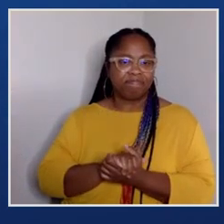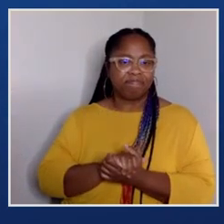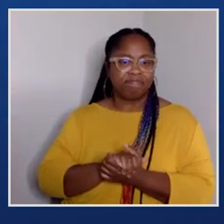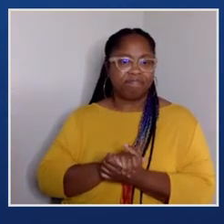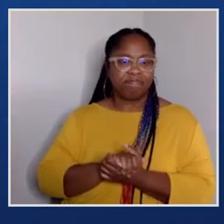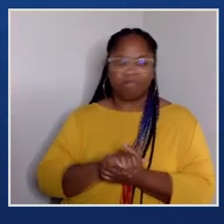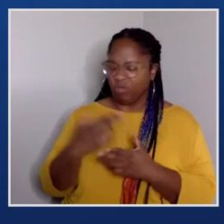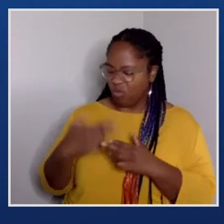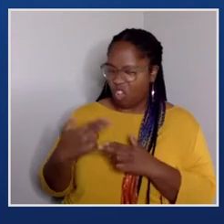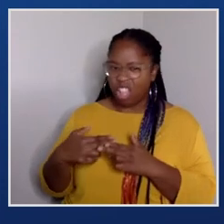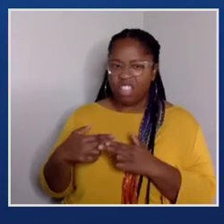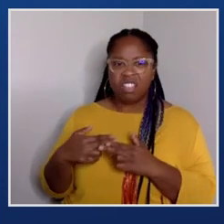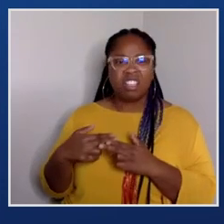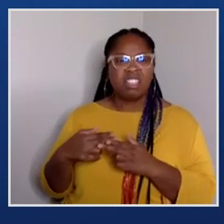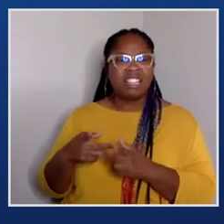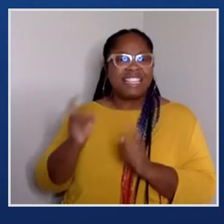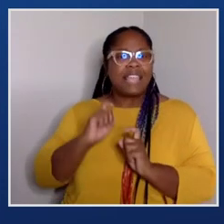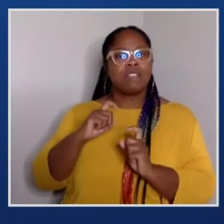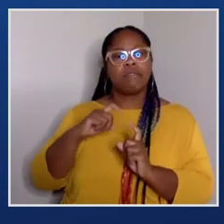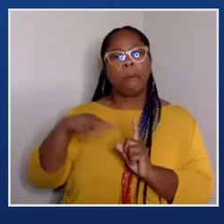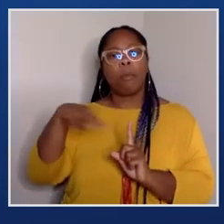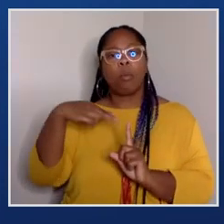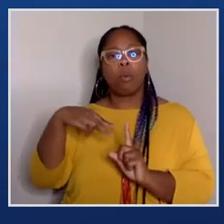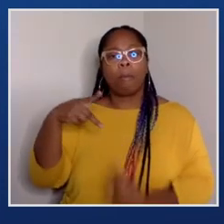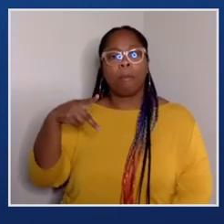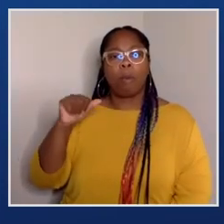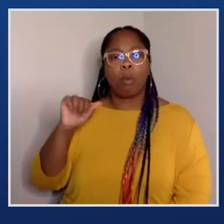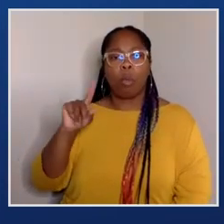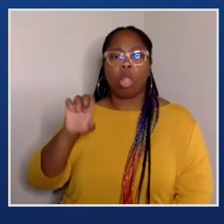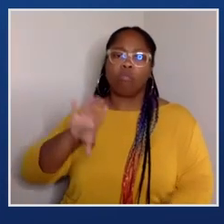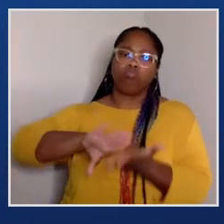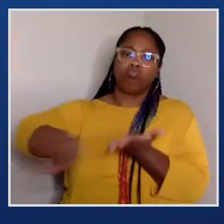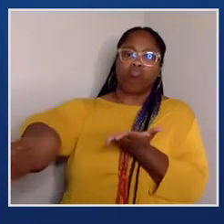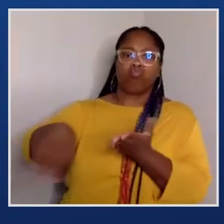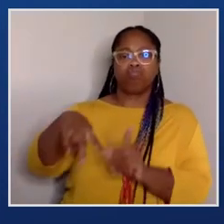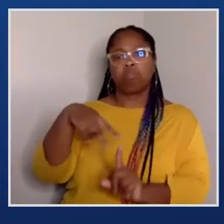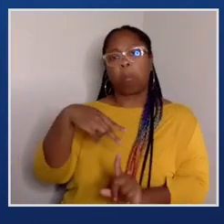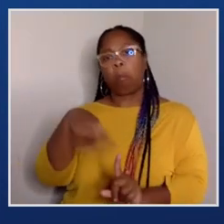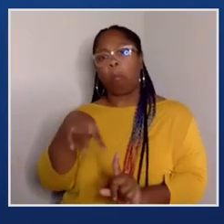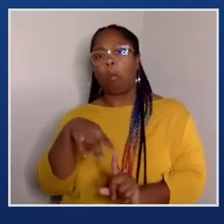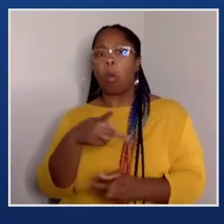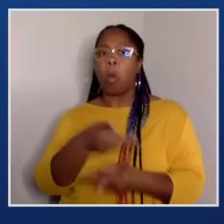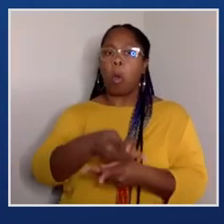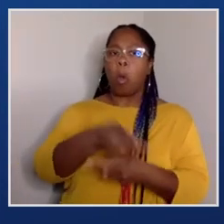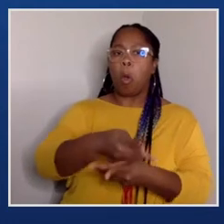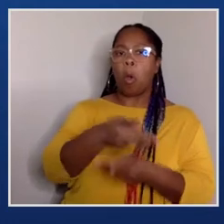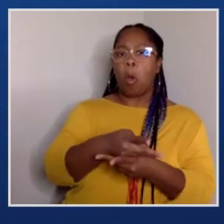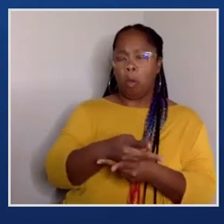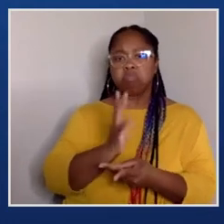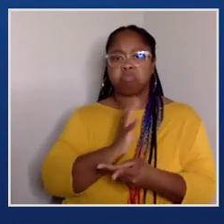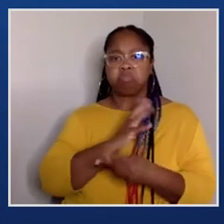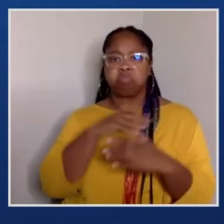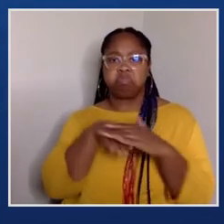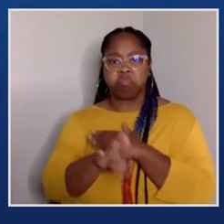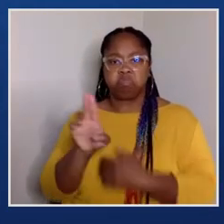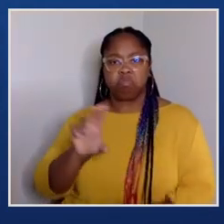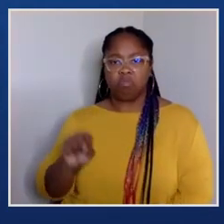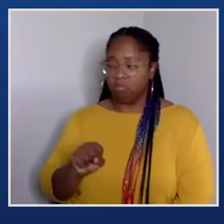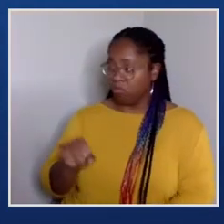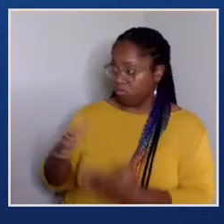que le llaman ellos parol. Uh-huh. Nos dieron un parol para ya entrar a los Estados Unidos. And they let you guys in.